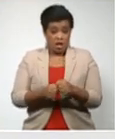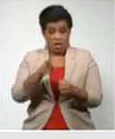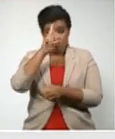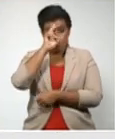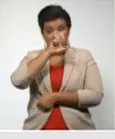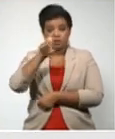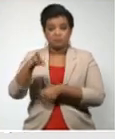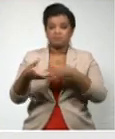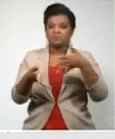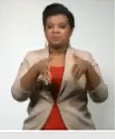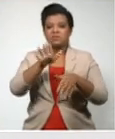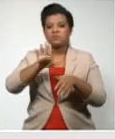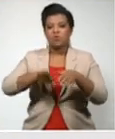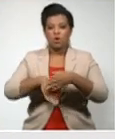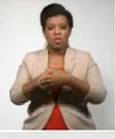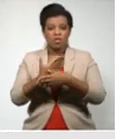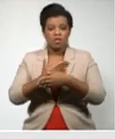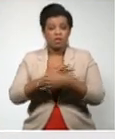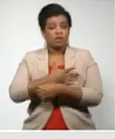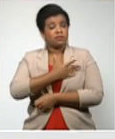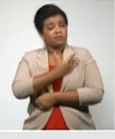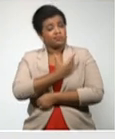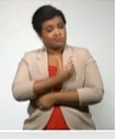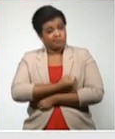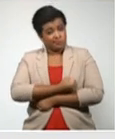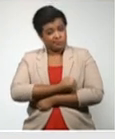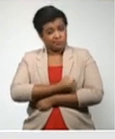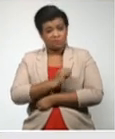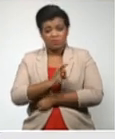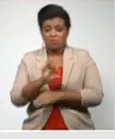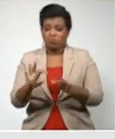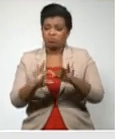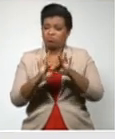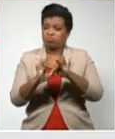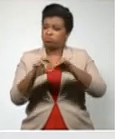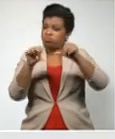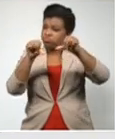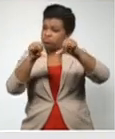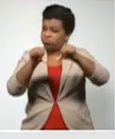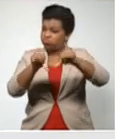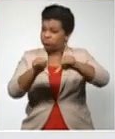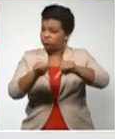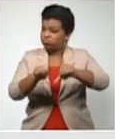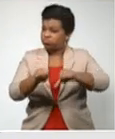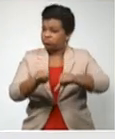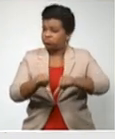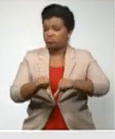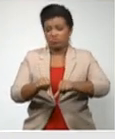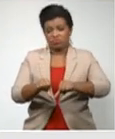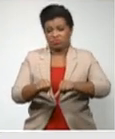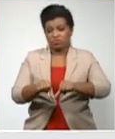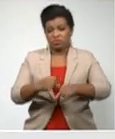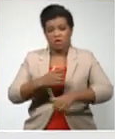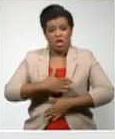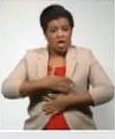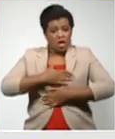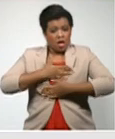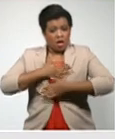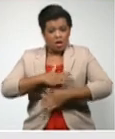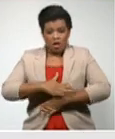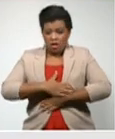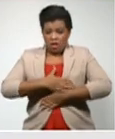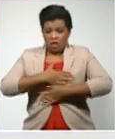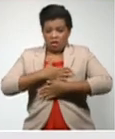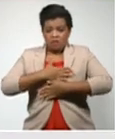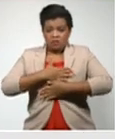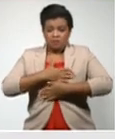días, lamentablemente hubo un agravamiento del cuadro con mucha falta de aire y